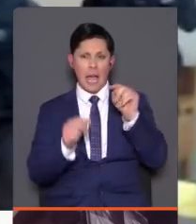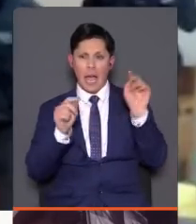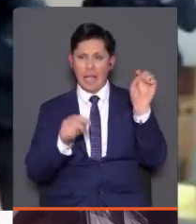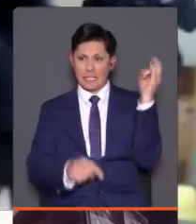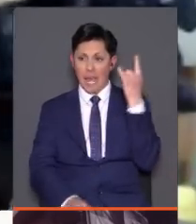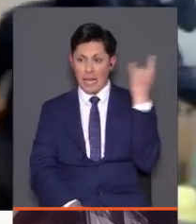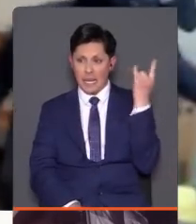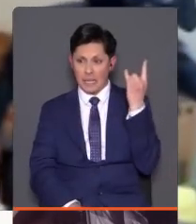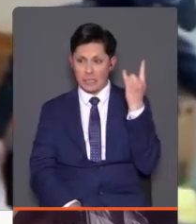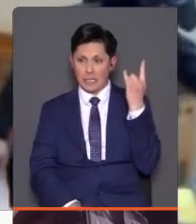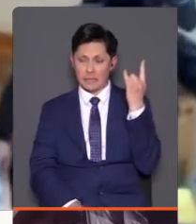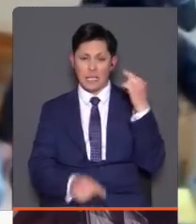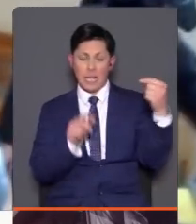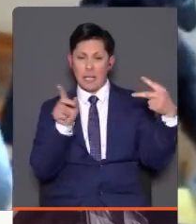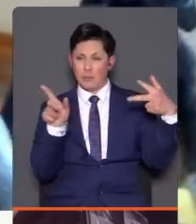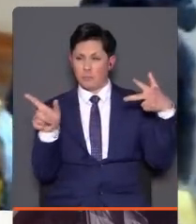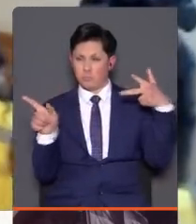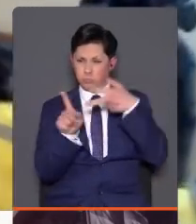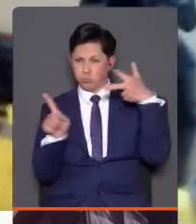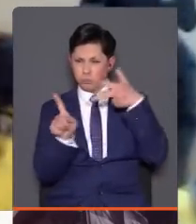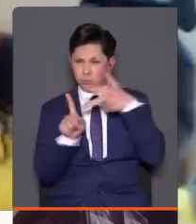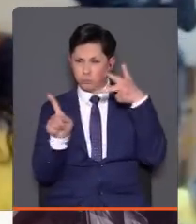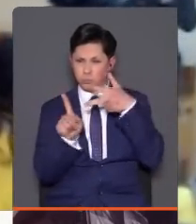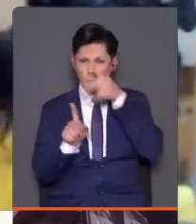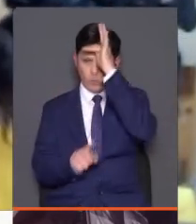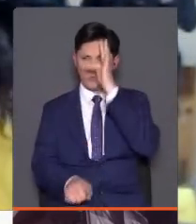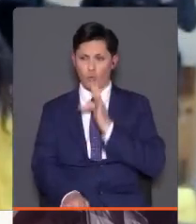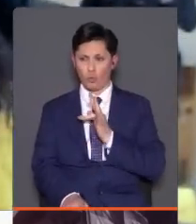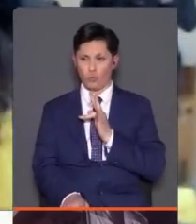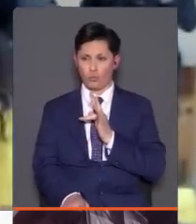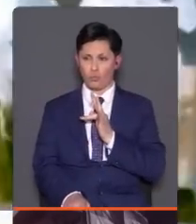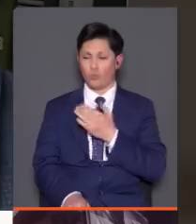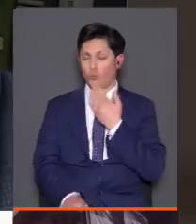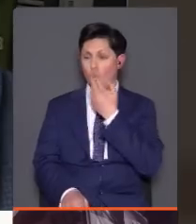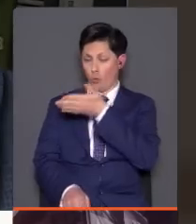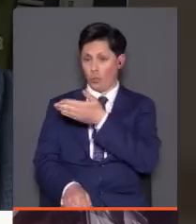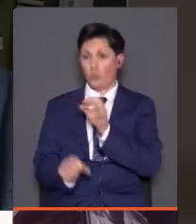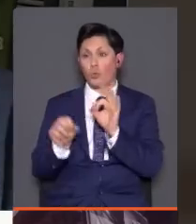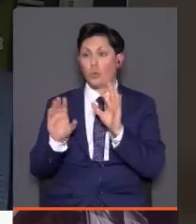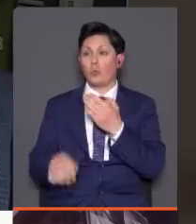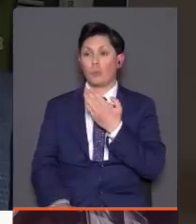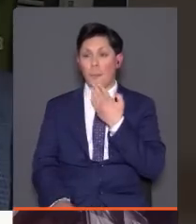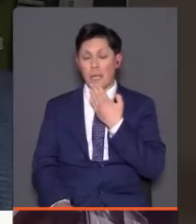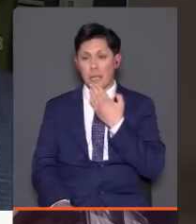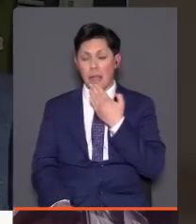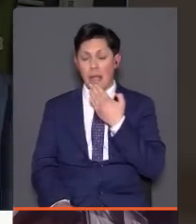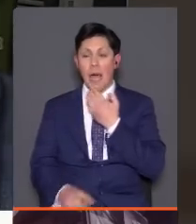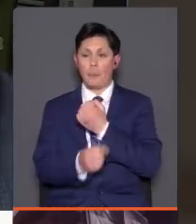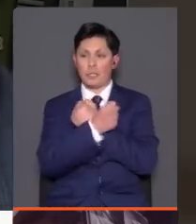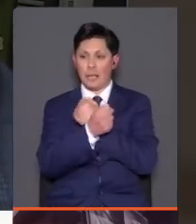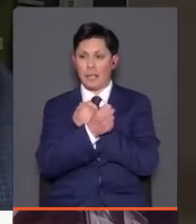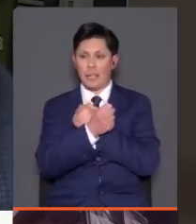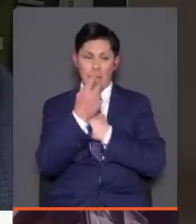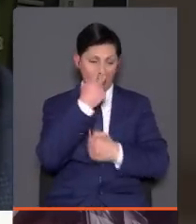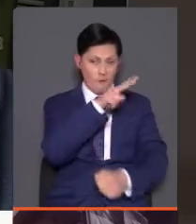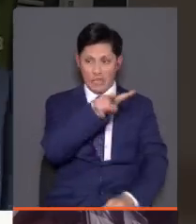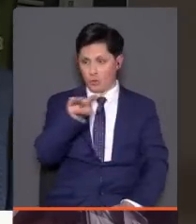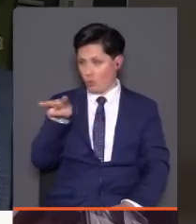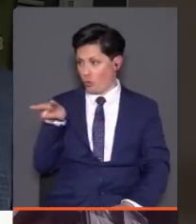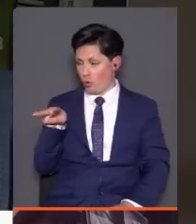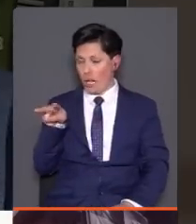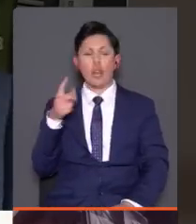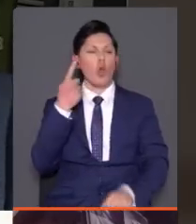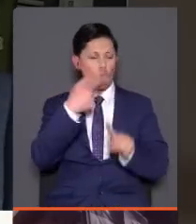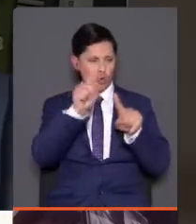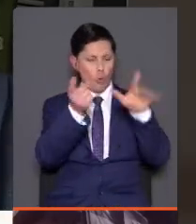ataques a funcionarios públicos e incluso a la policía. Hemos visto cómo han actuado en otros países, entonces no tiene